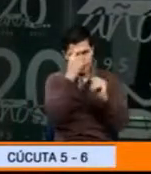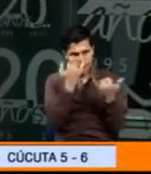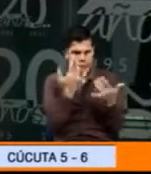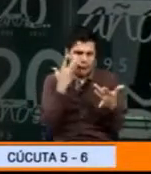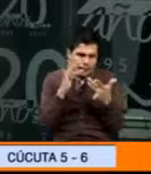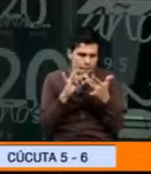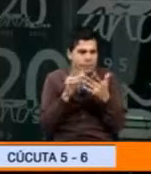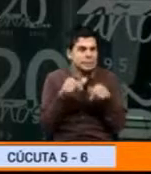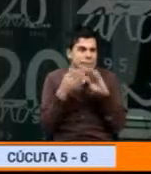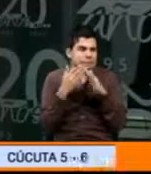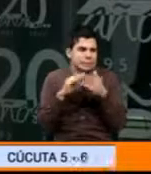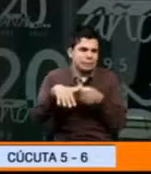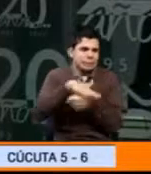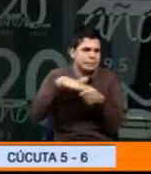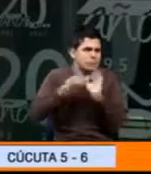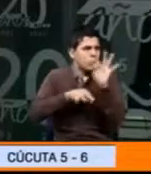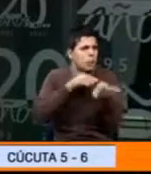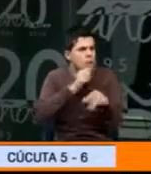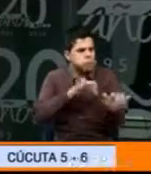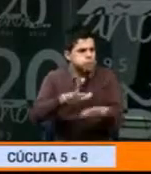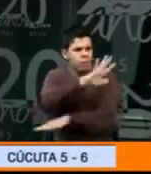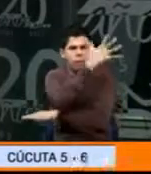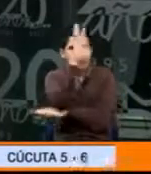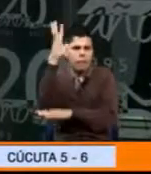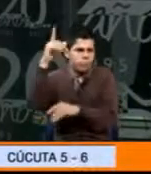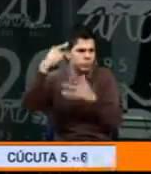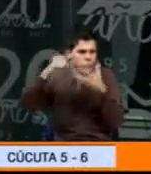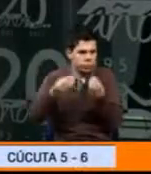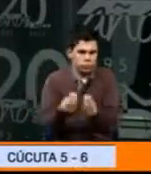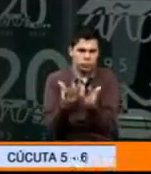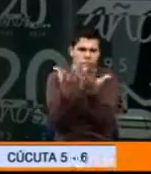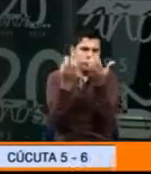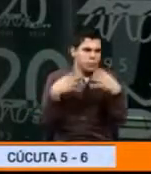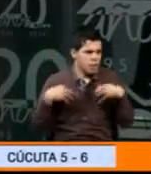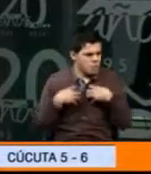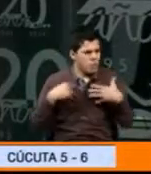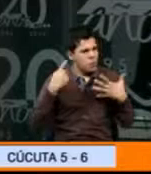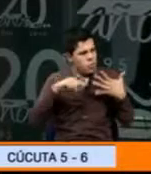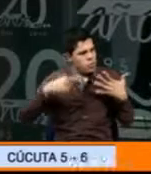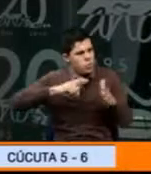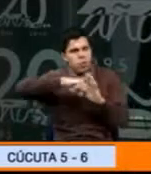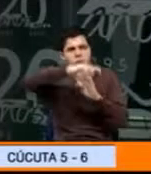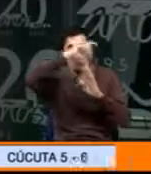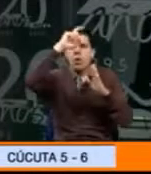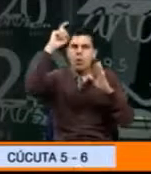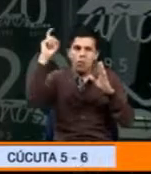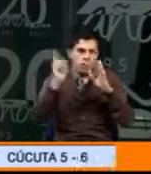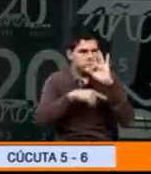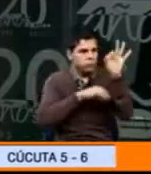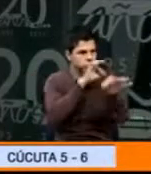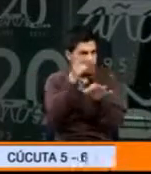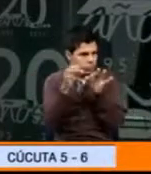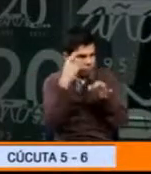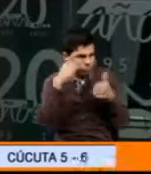la comunidad, que es parques nacionales, que es el agua, que es proteger pues todo lo que tiene que ver lo que hay dentro